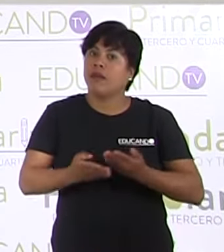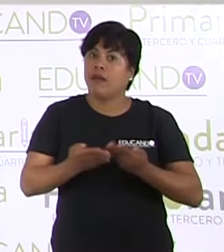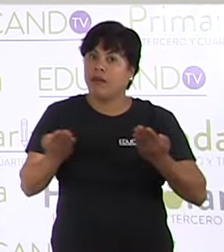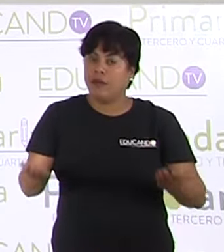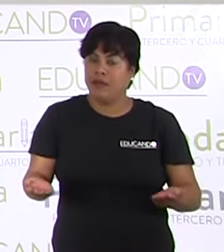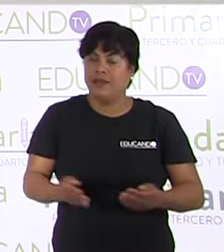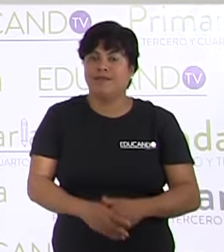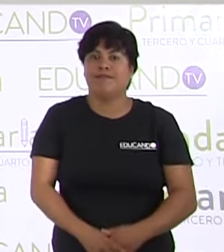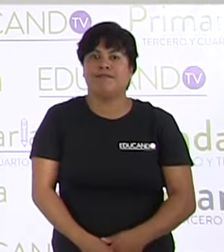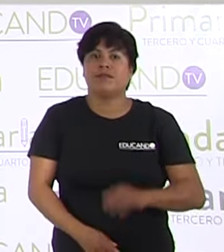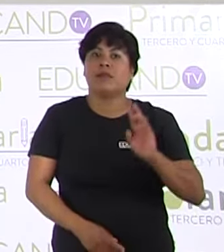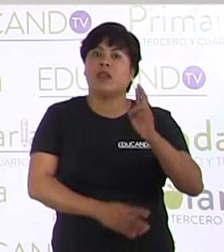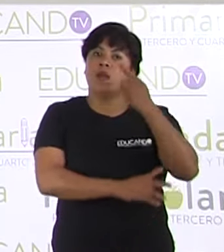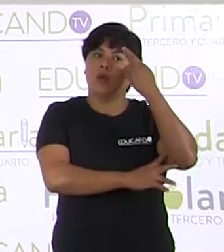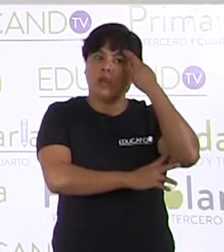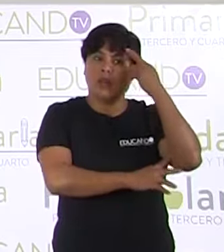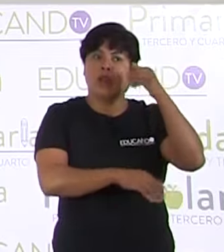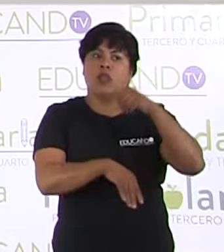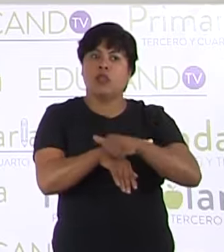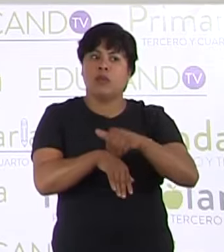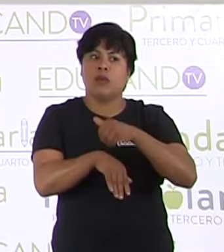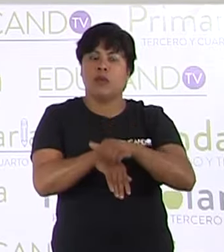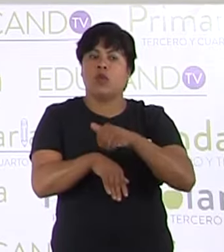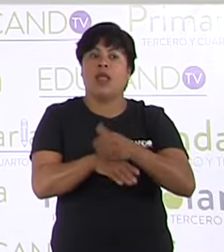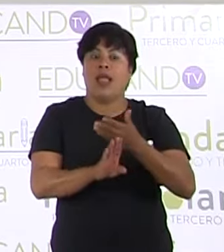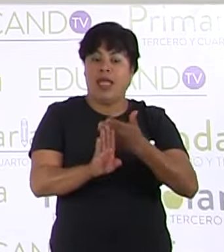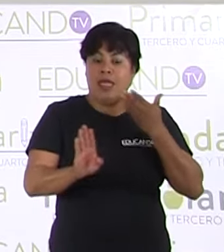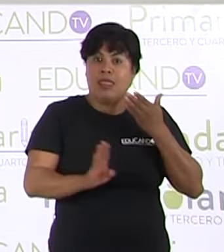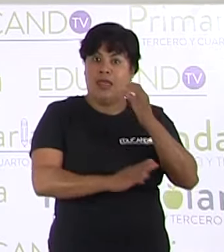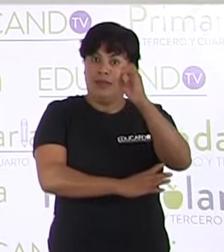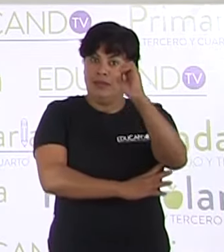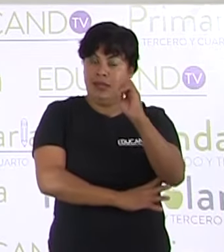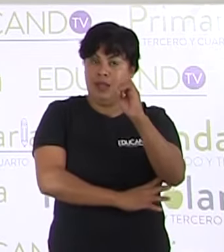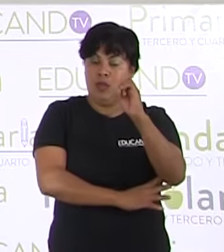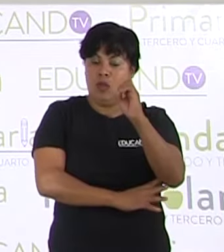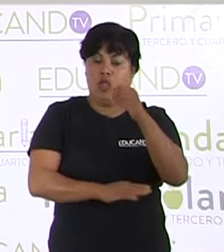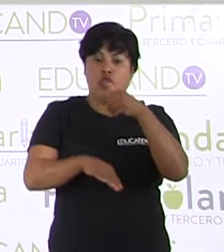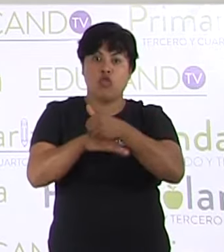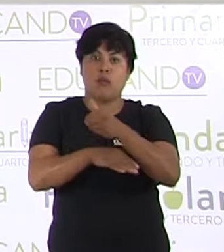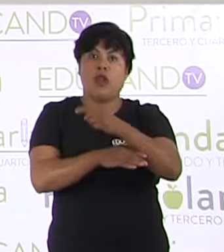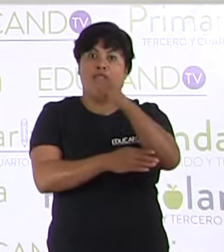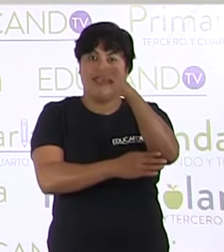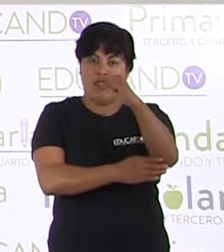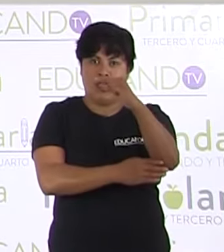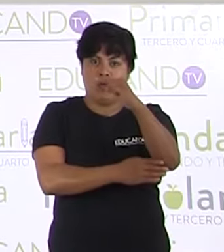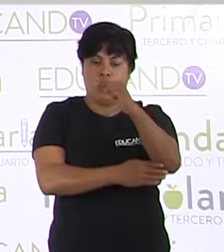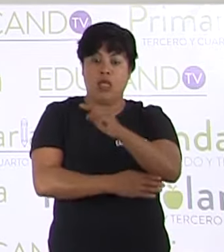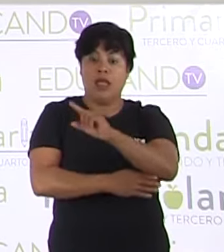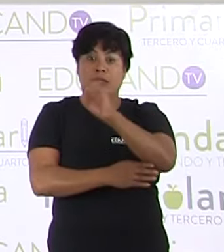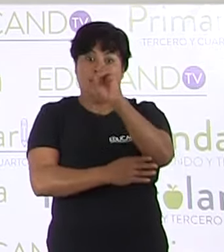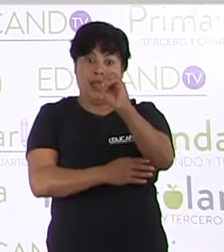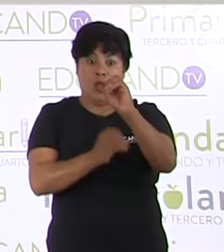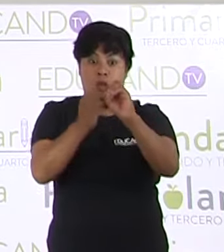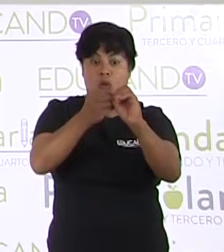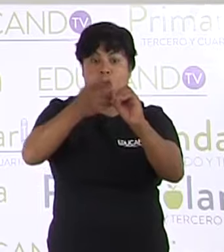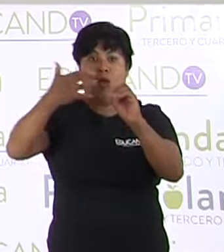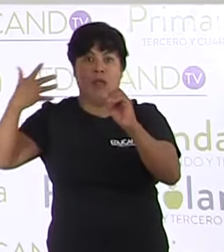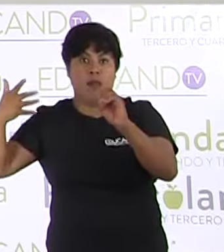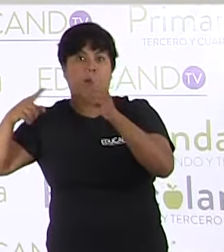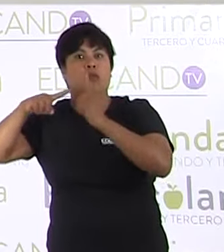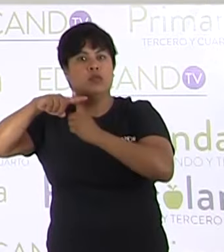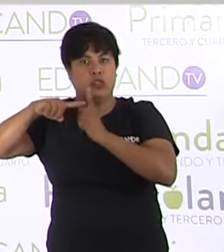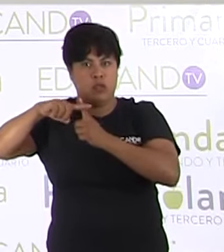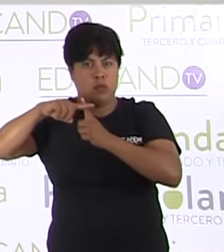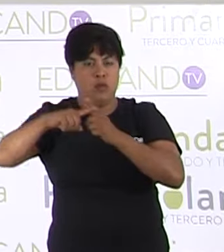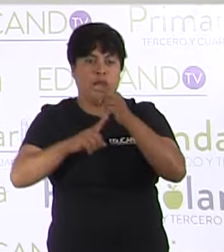ahora recordemos la recta numérica antes del cero tenemos los números negativos y después del cer0 tenemos los números